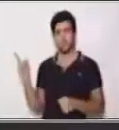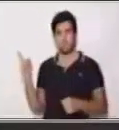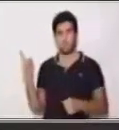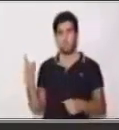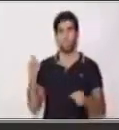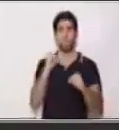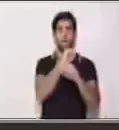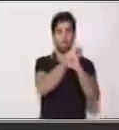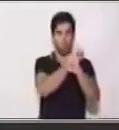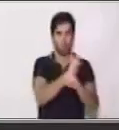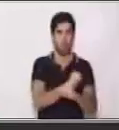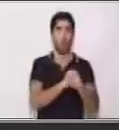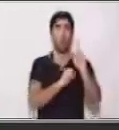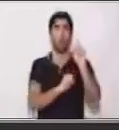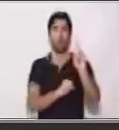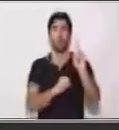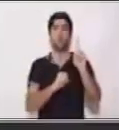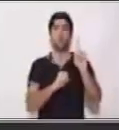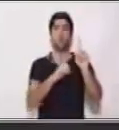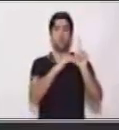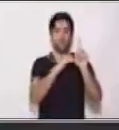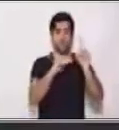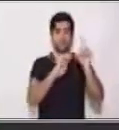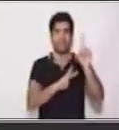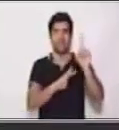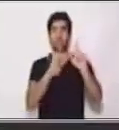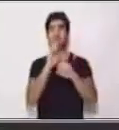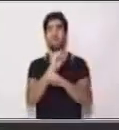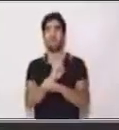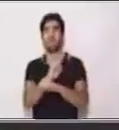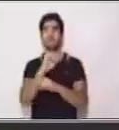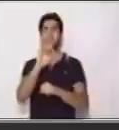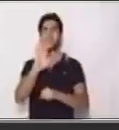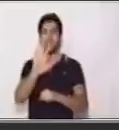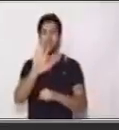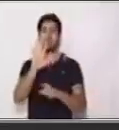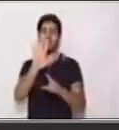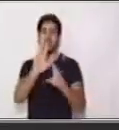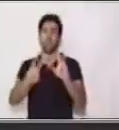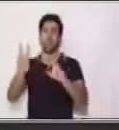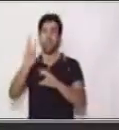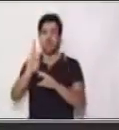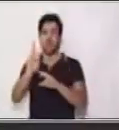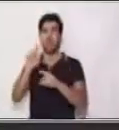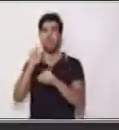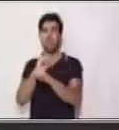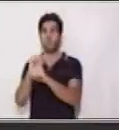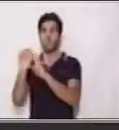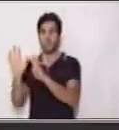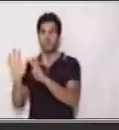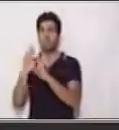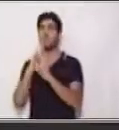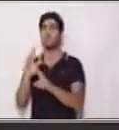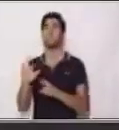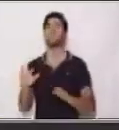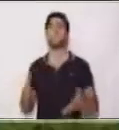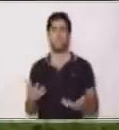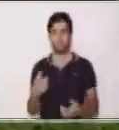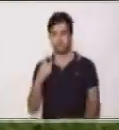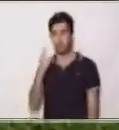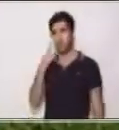de 1/3, 5 al cuadrado sería 25 por 7, vamos a obtener